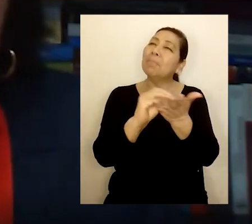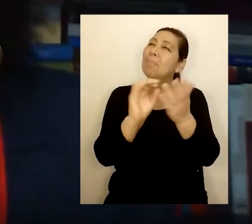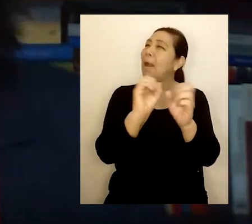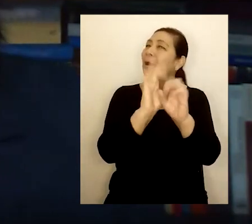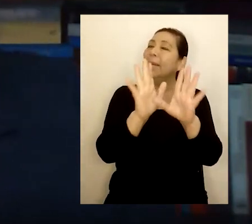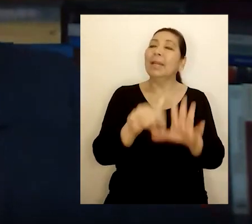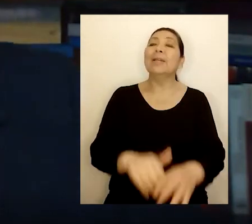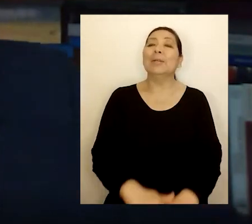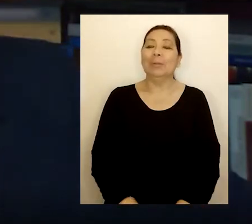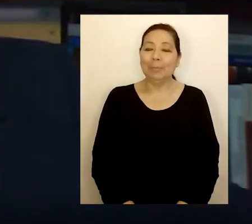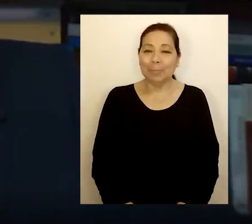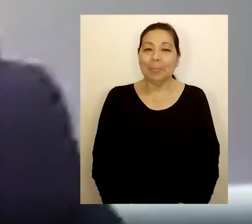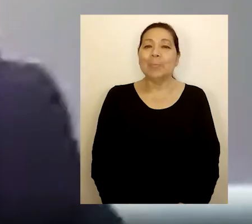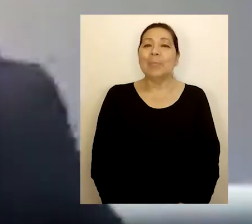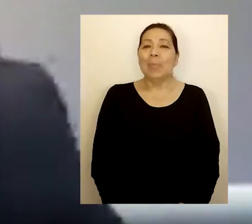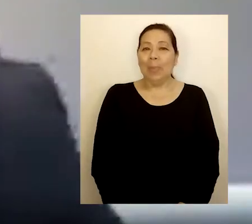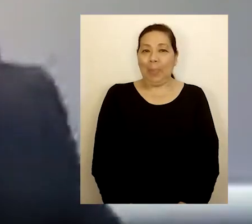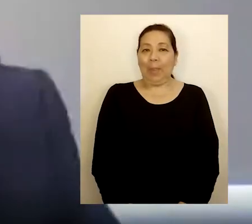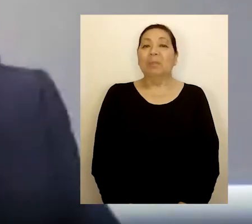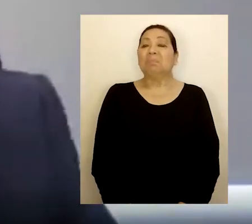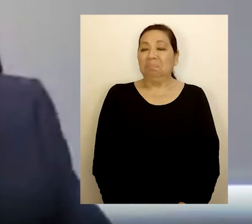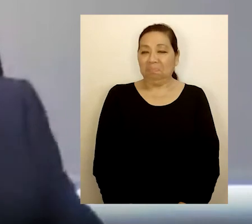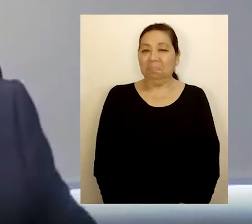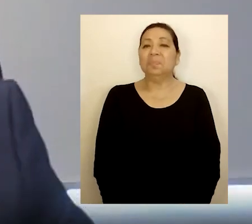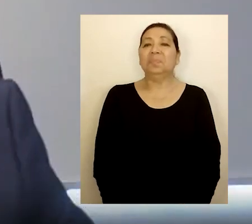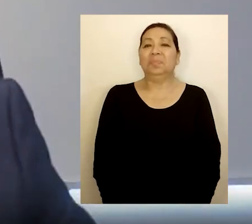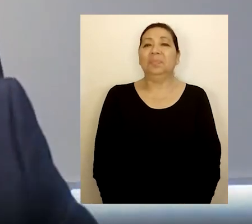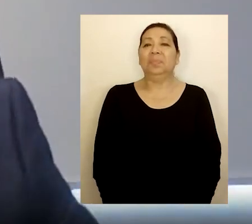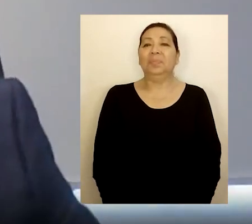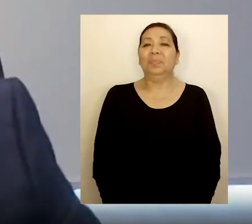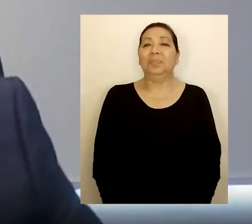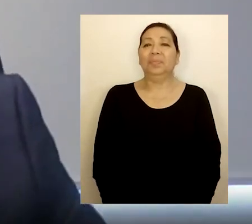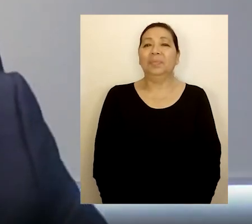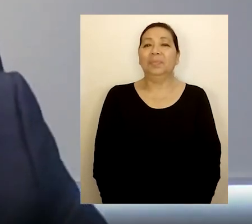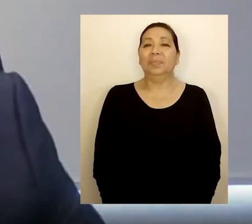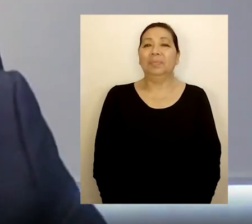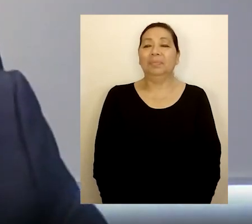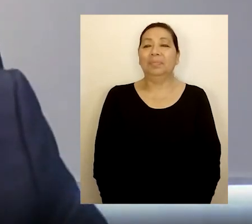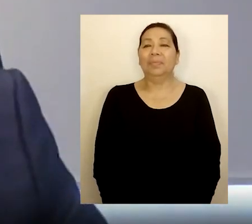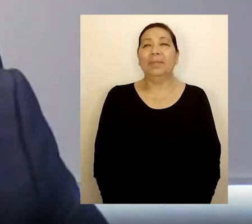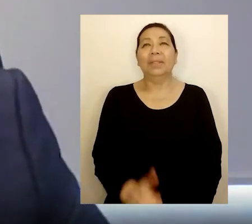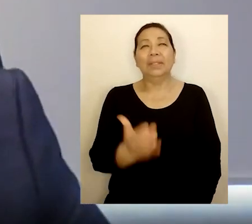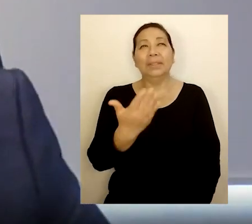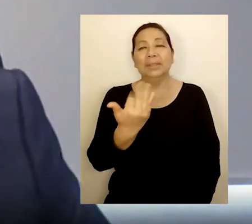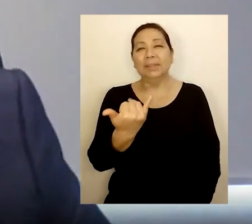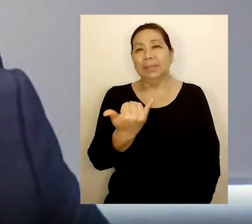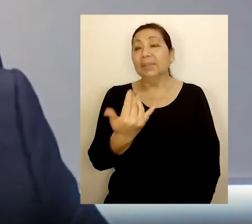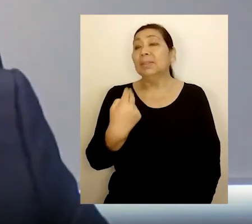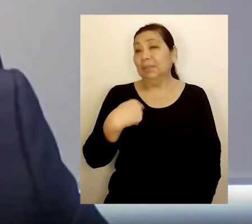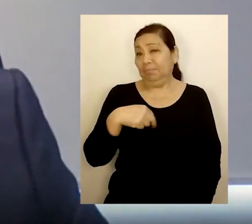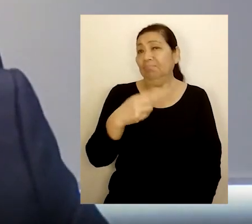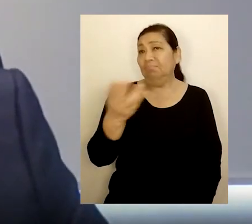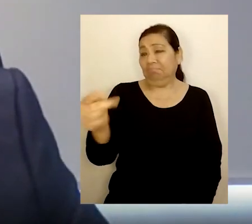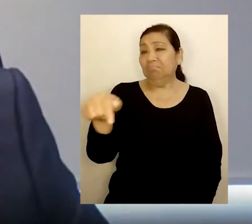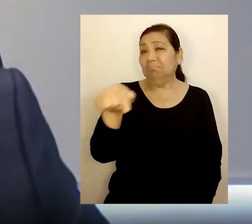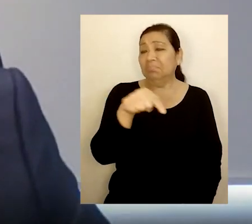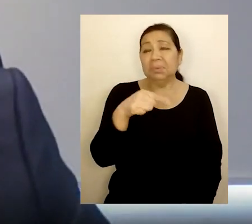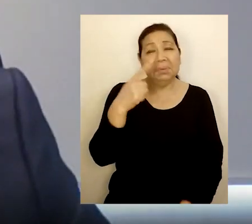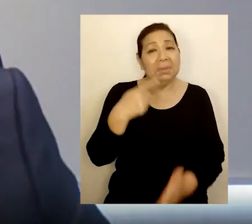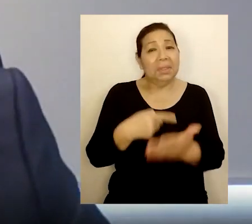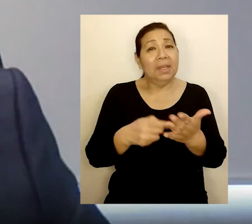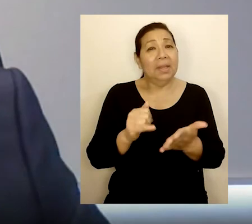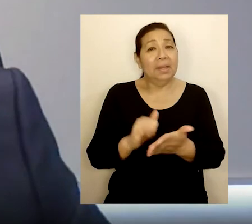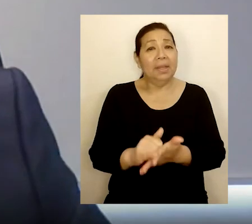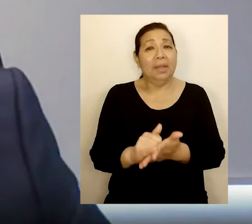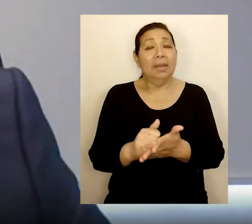abogado de la demandante. Perfecto, señora magistrada. A ver, nosotros